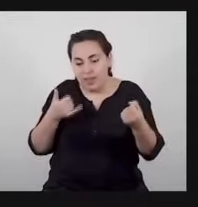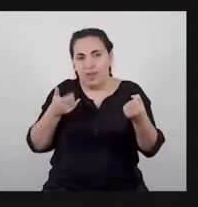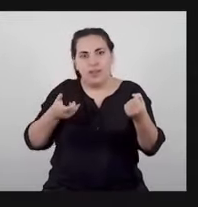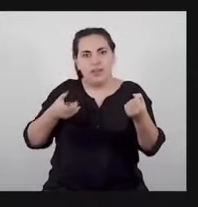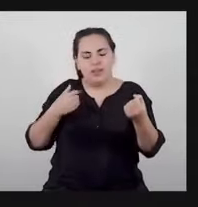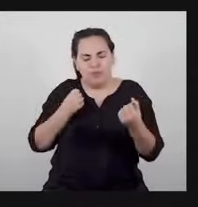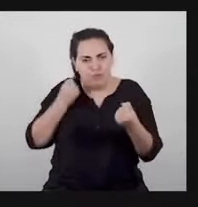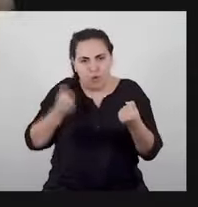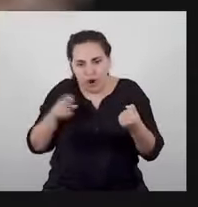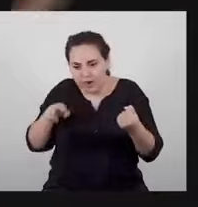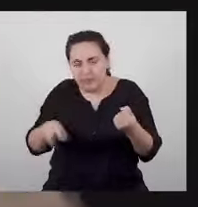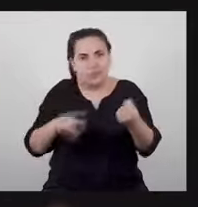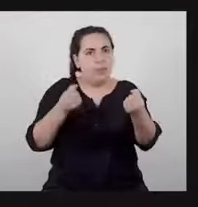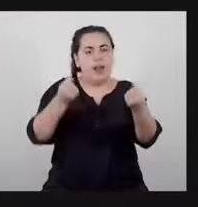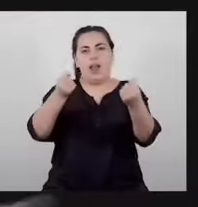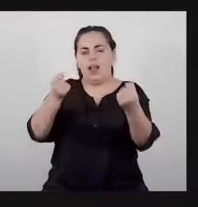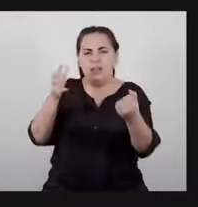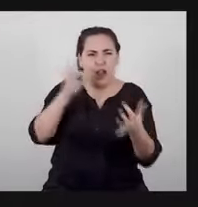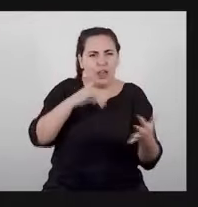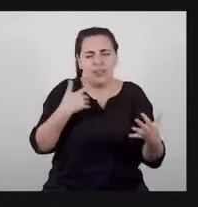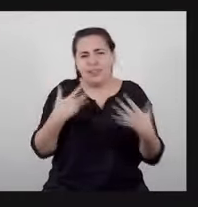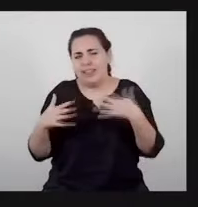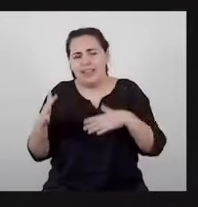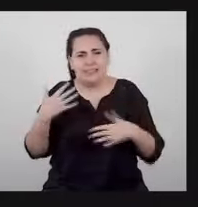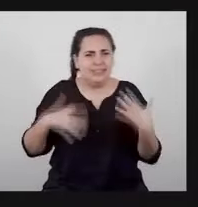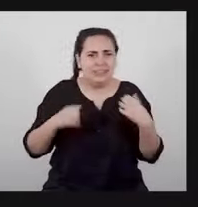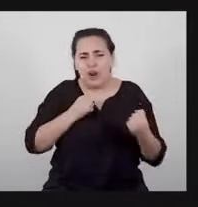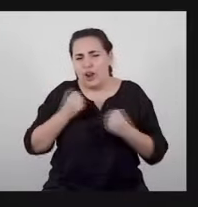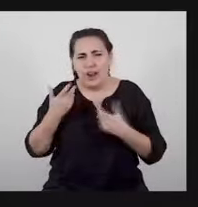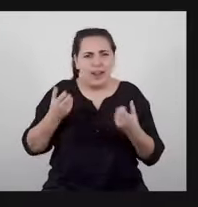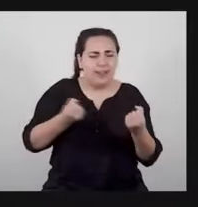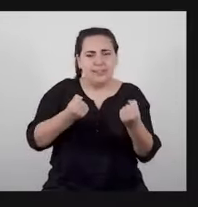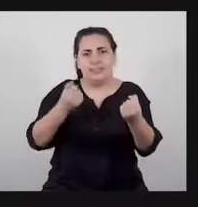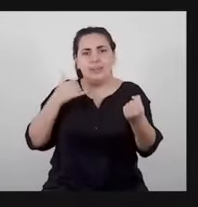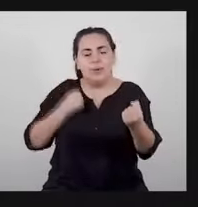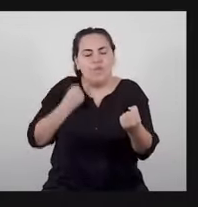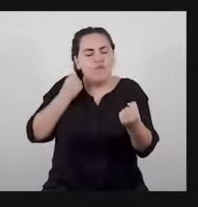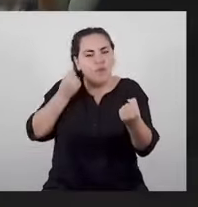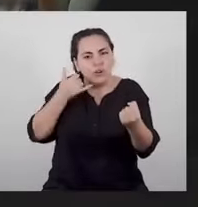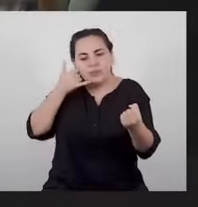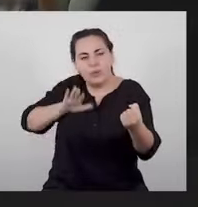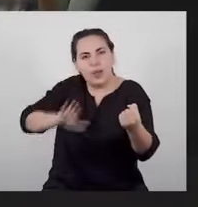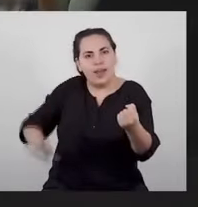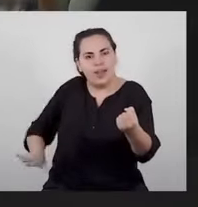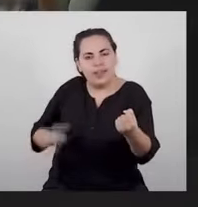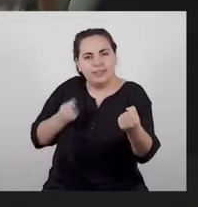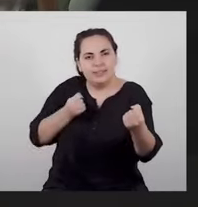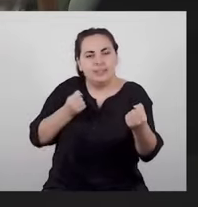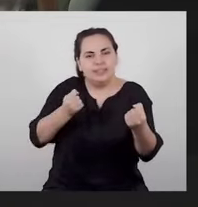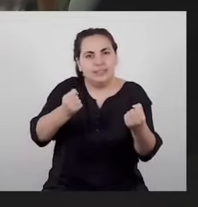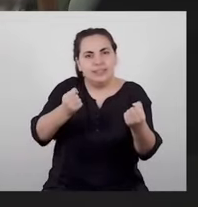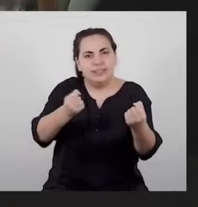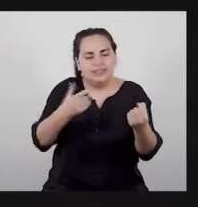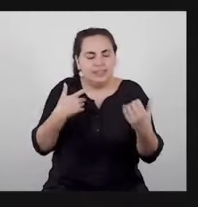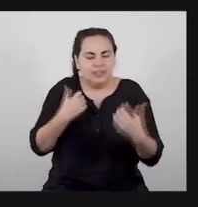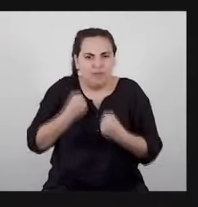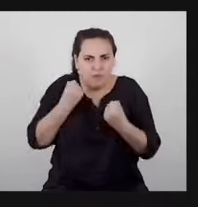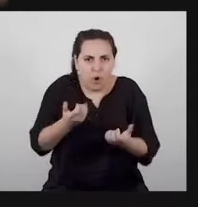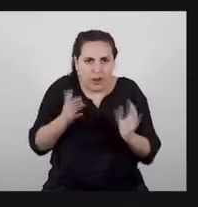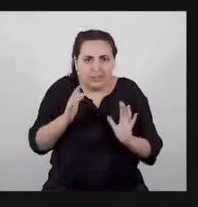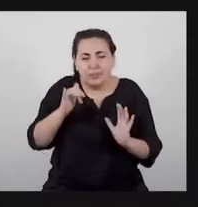en medio de la locura diaria del vértigo no agarro el celular y hago un trabajo que lo estoy llevando adelante pero el celular